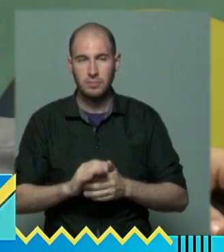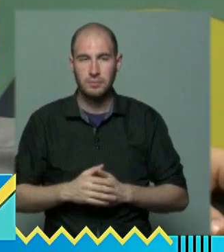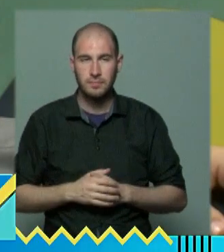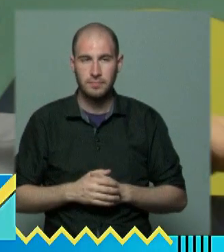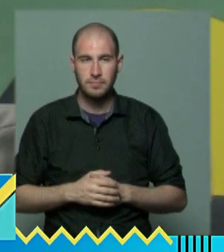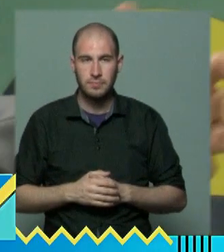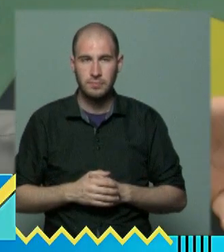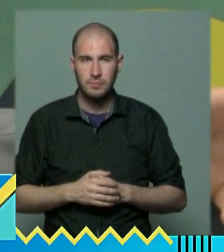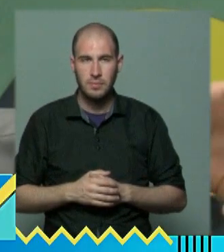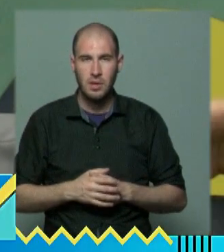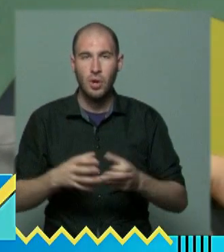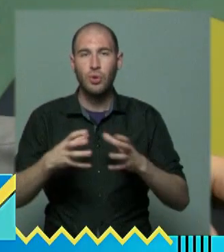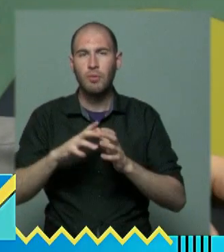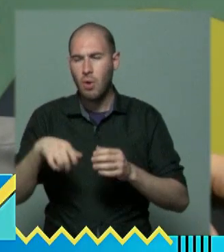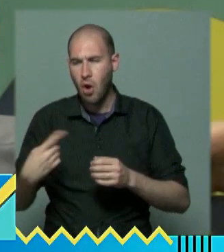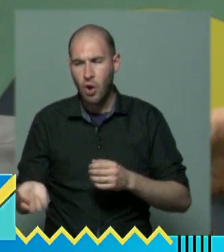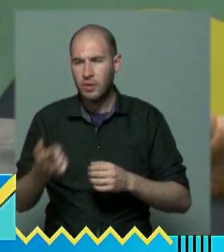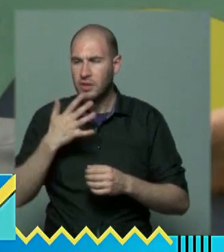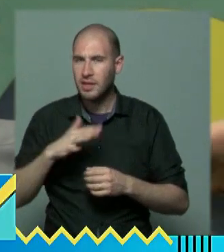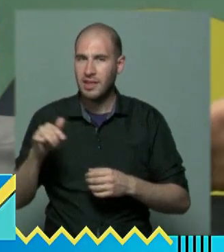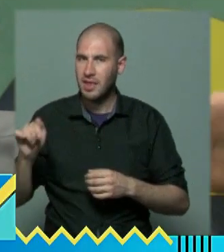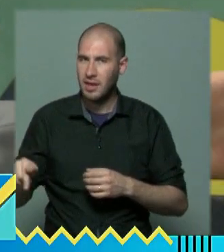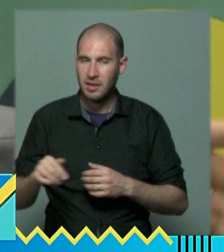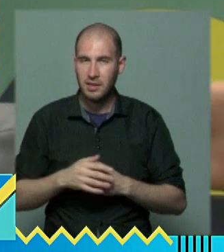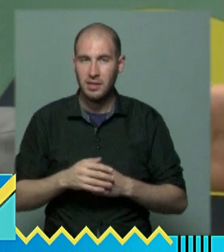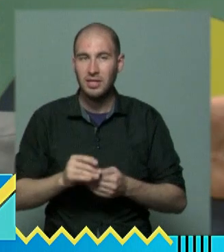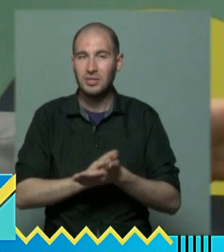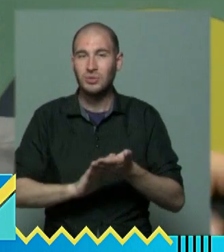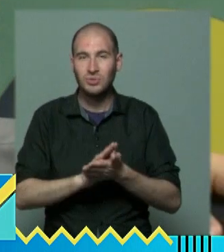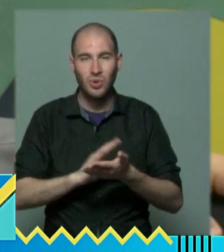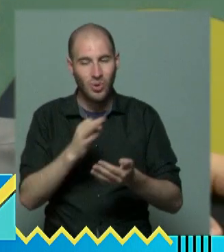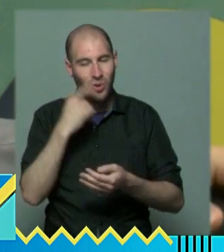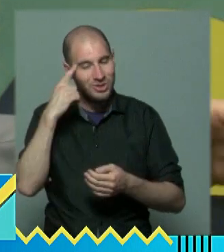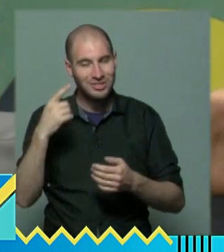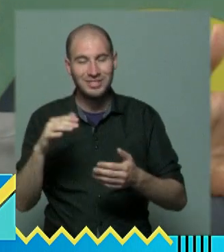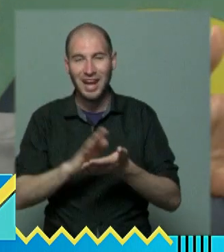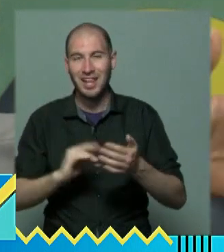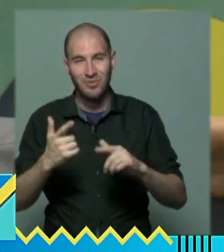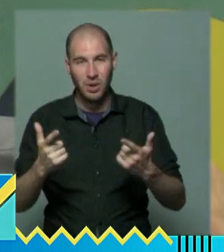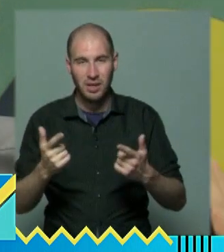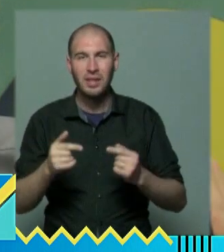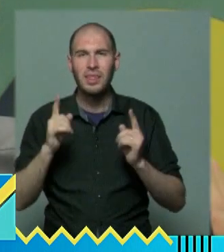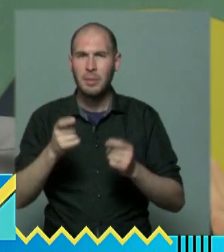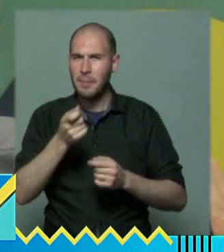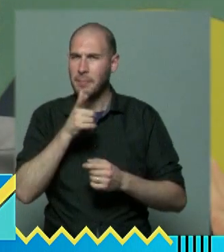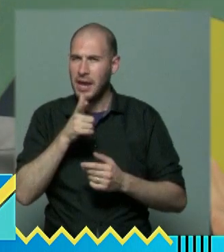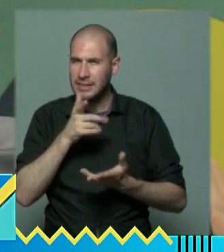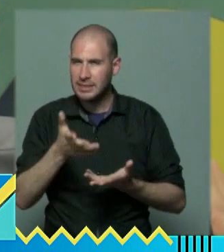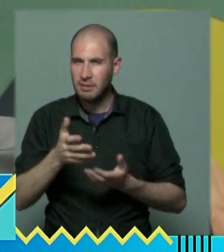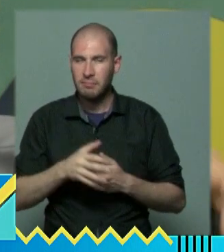cuando la otra parte entiende que no hay salida por como uno lo ve, también uno podría recibir